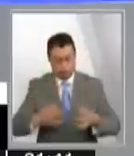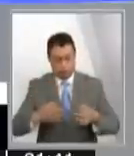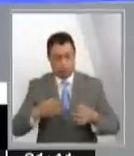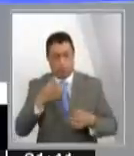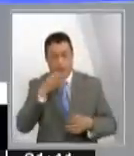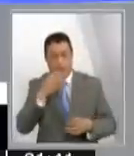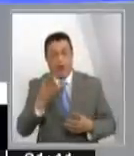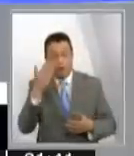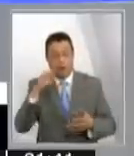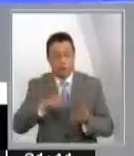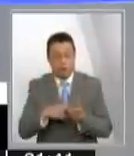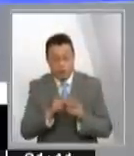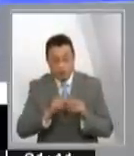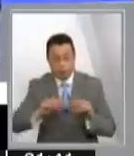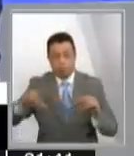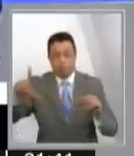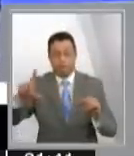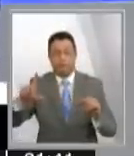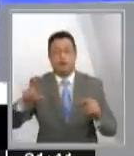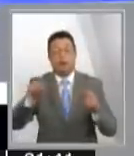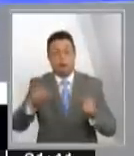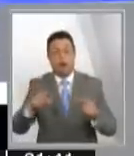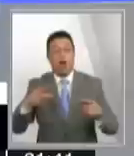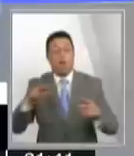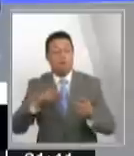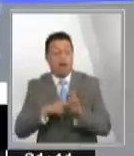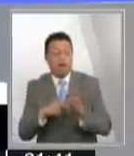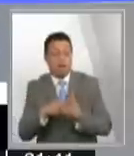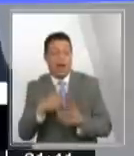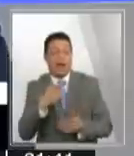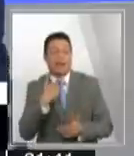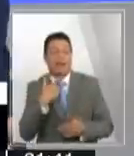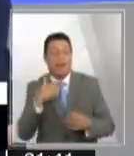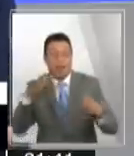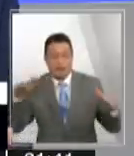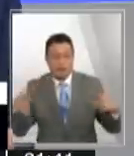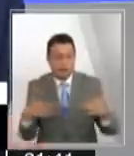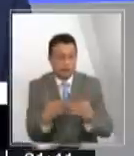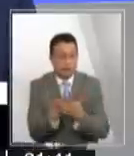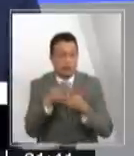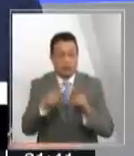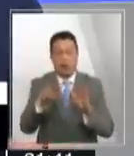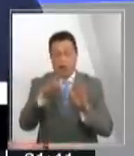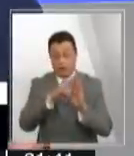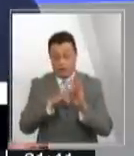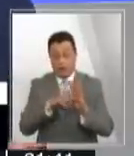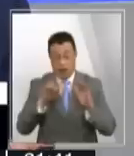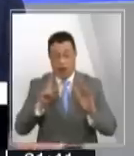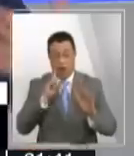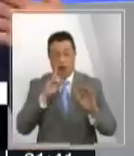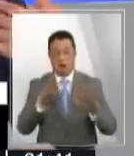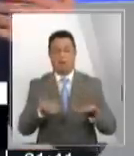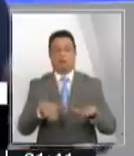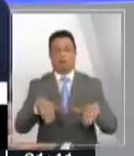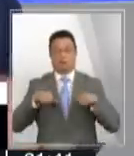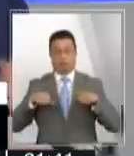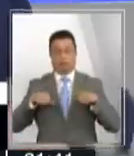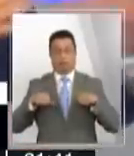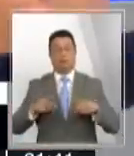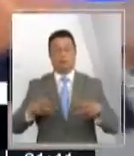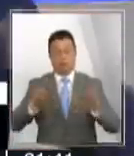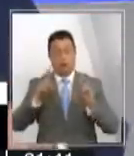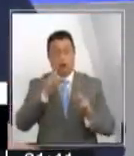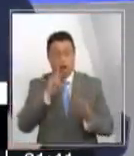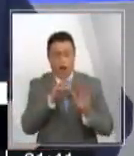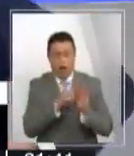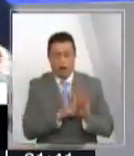planteó el conflicto. Los conflictos de intereses siempre están presentes. Para eso existen las reglas de inhabilidad. Usted dice, mire, yo